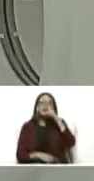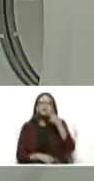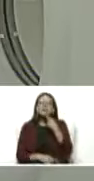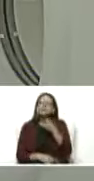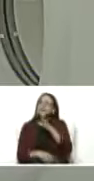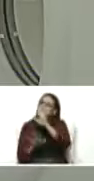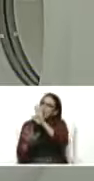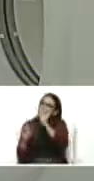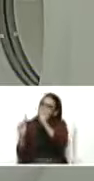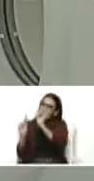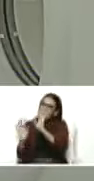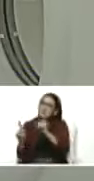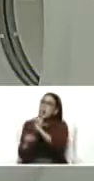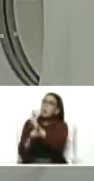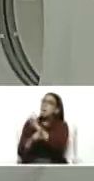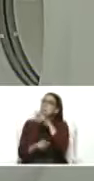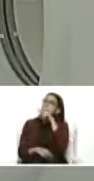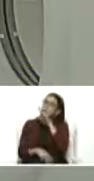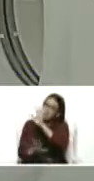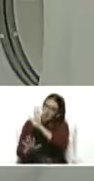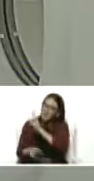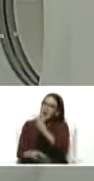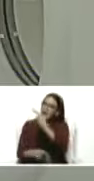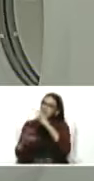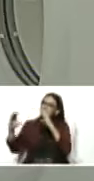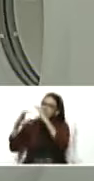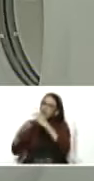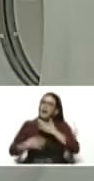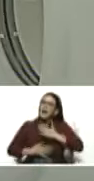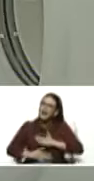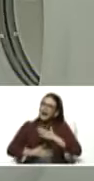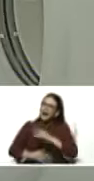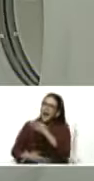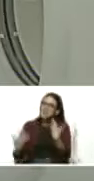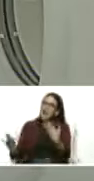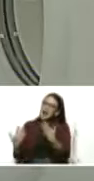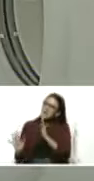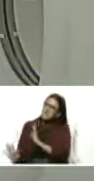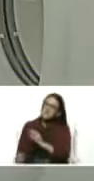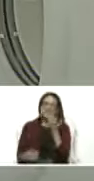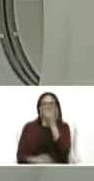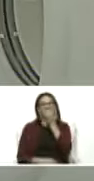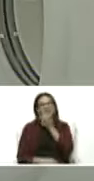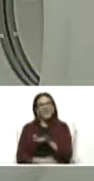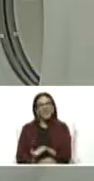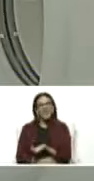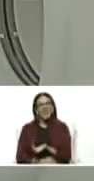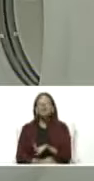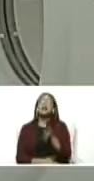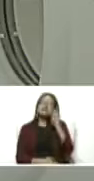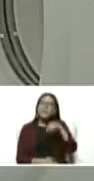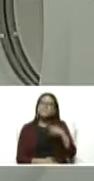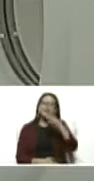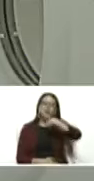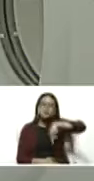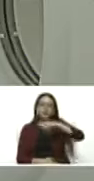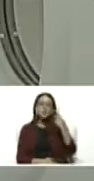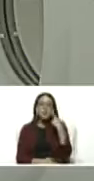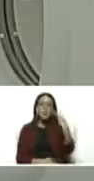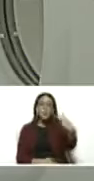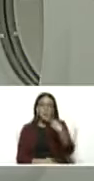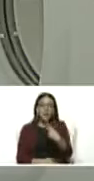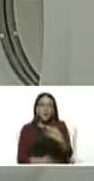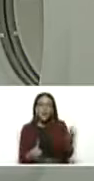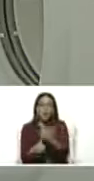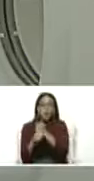Y también para determinar que uno está sano. También. Porque siempre hablamos de la enfermedad. Va